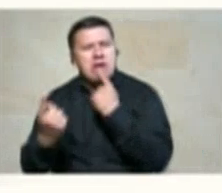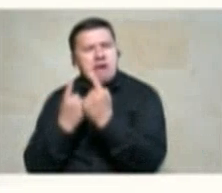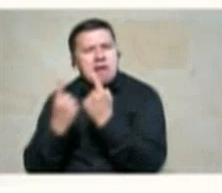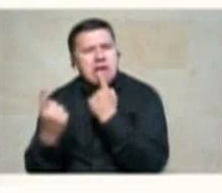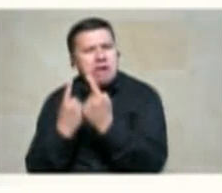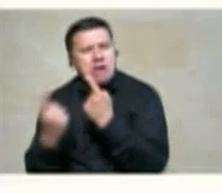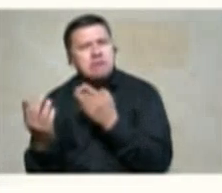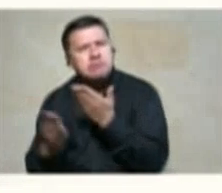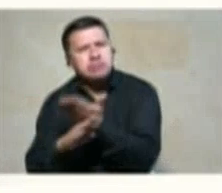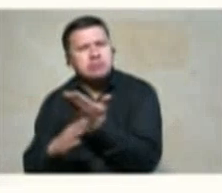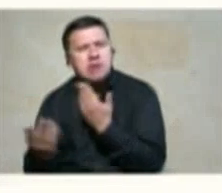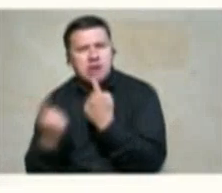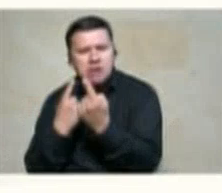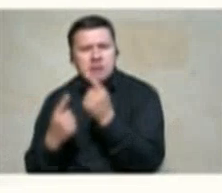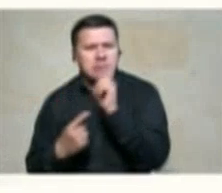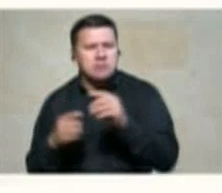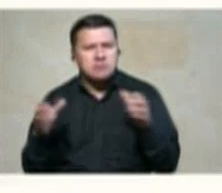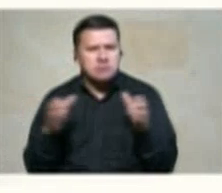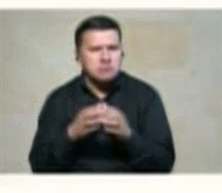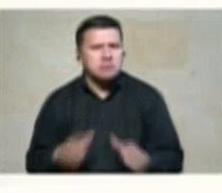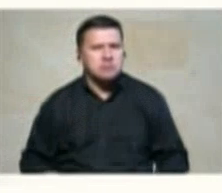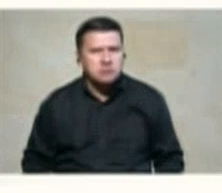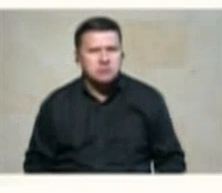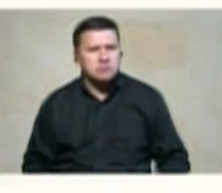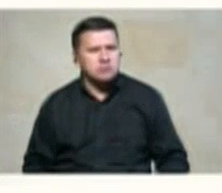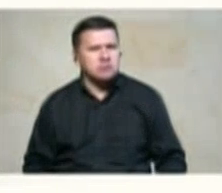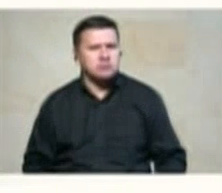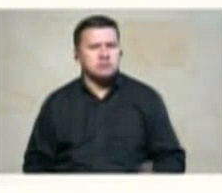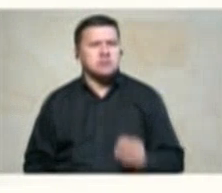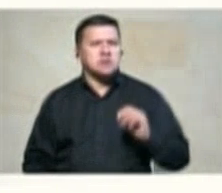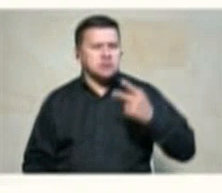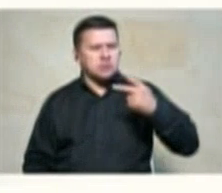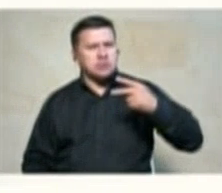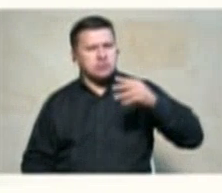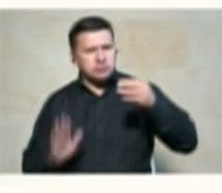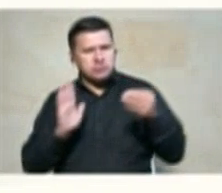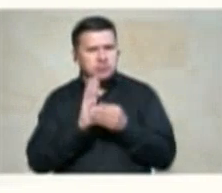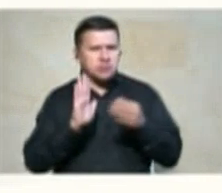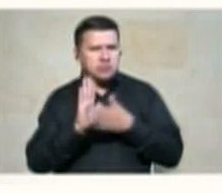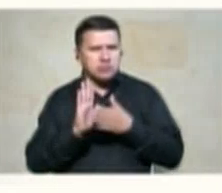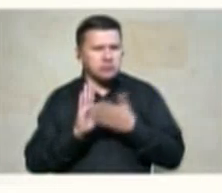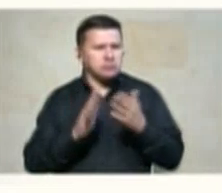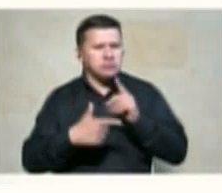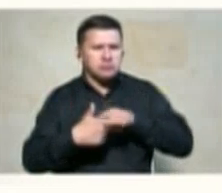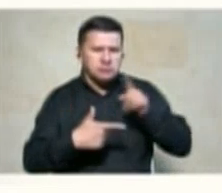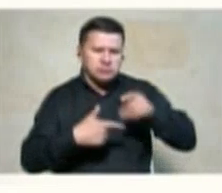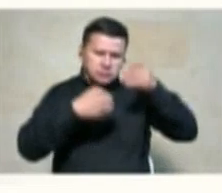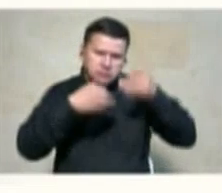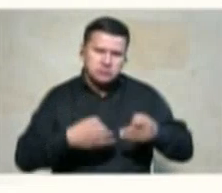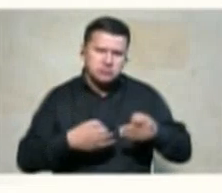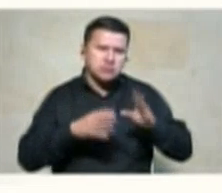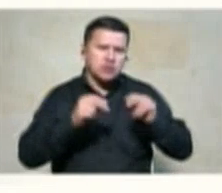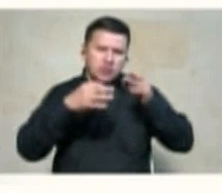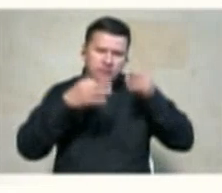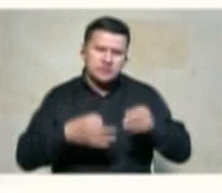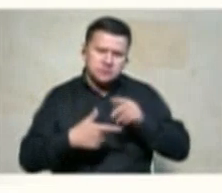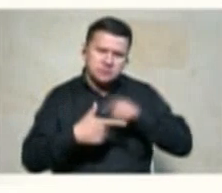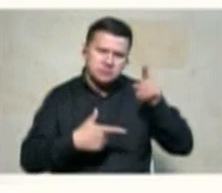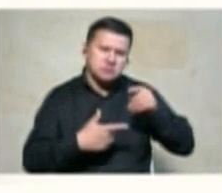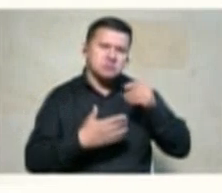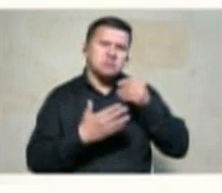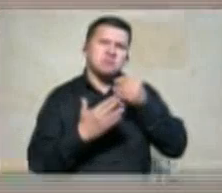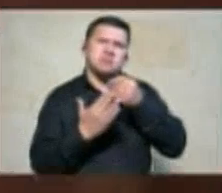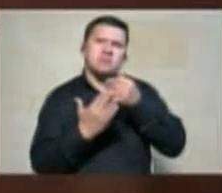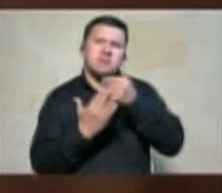reclamante. También consultamos fuentes secundarias, estadísticas oficiales y no oficiales,